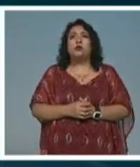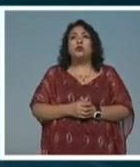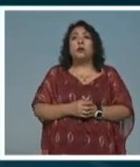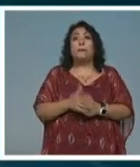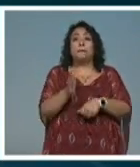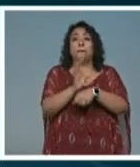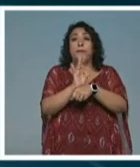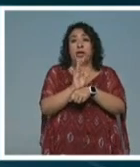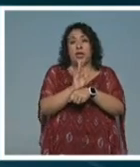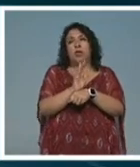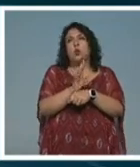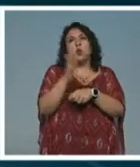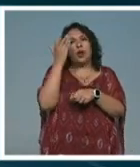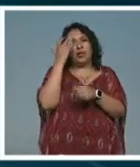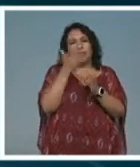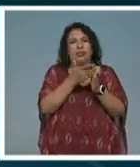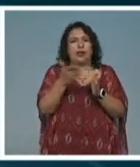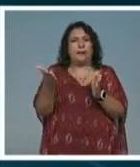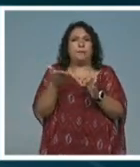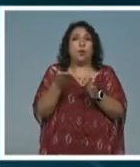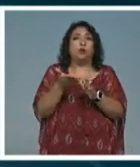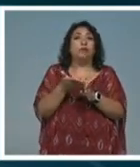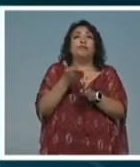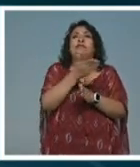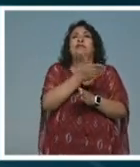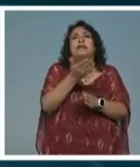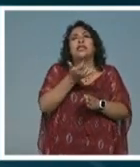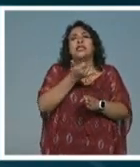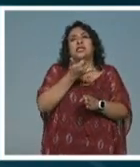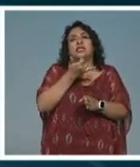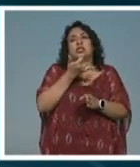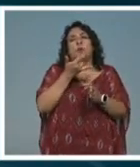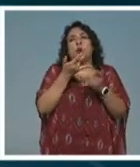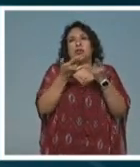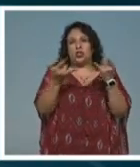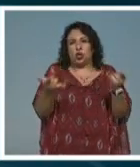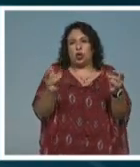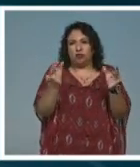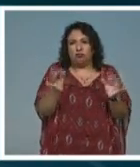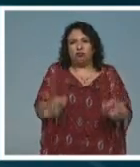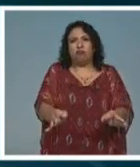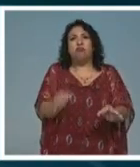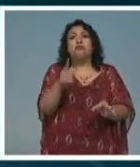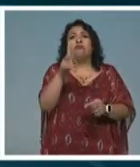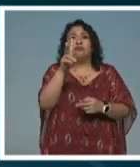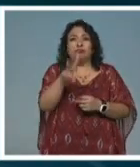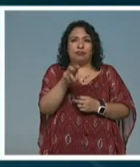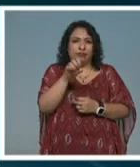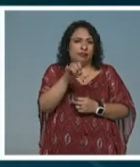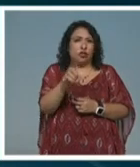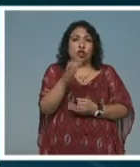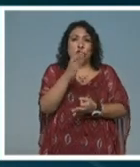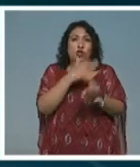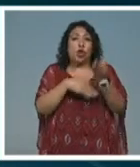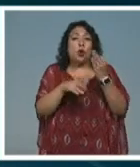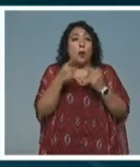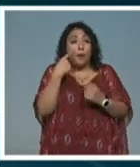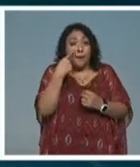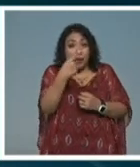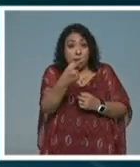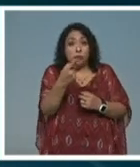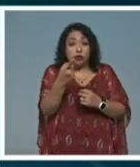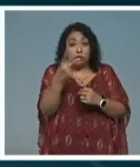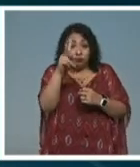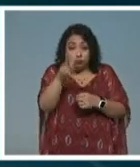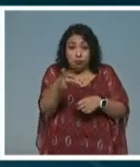Película anacrónica e históricamente incorrecta. Entonces, bueno, pues efectivamente no todo lo que sucede ahí